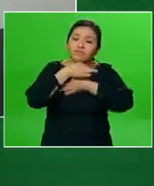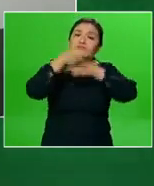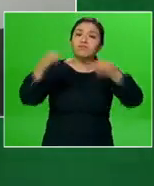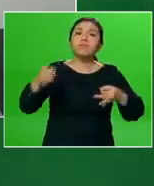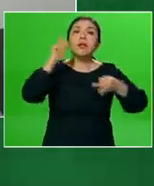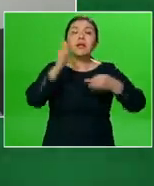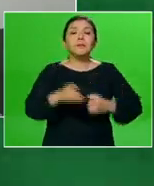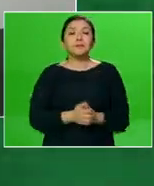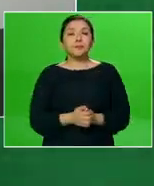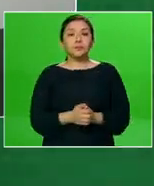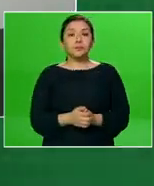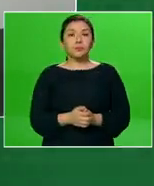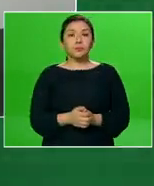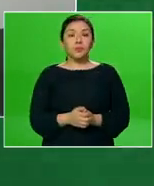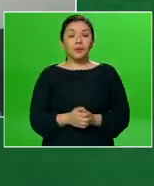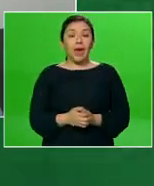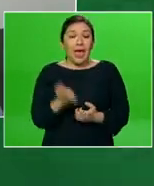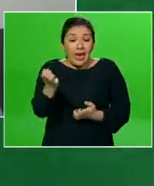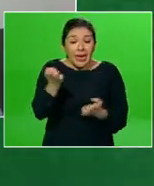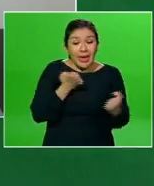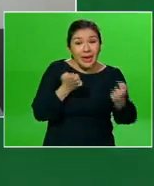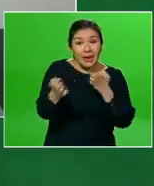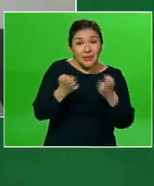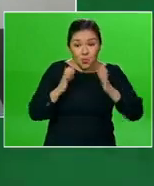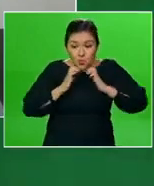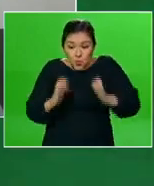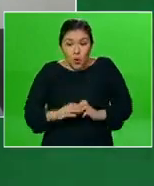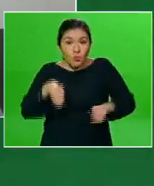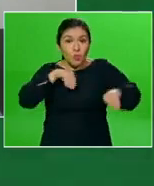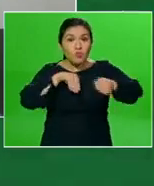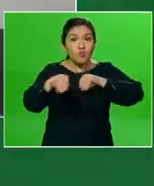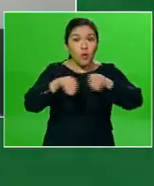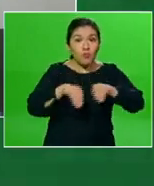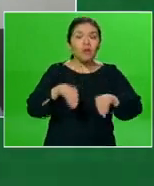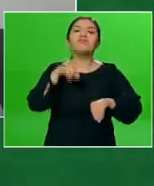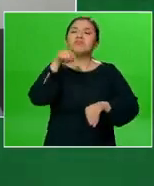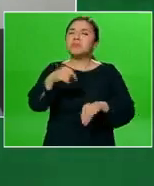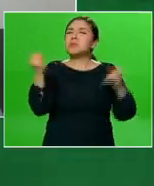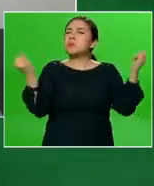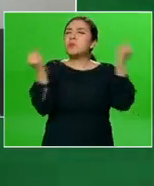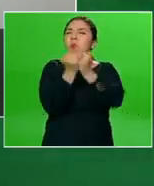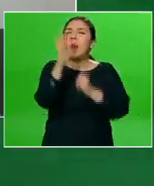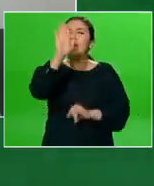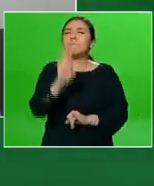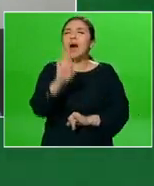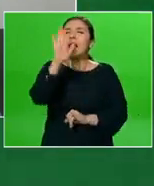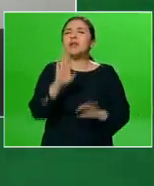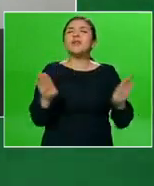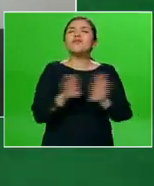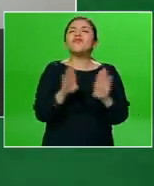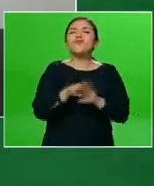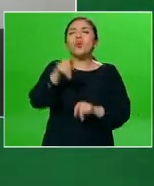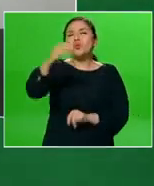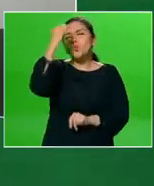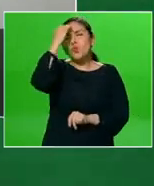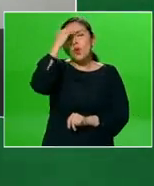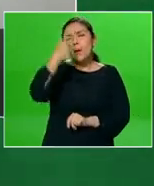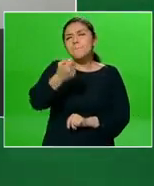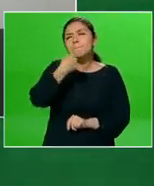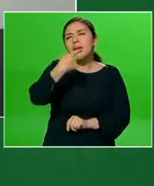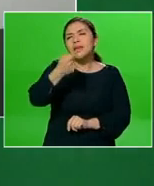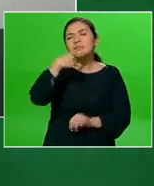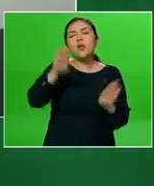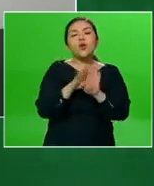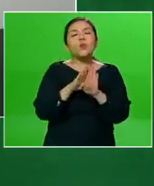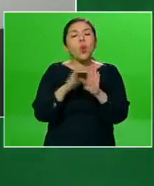la actividad física del ejercicio en realidad se podía comparar como lo conocemos una medicina con una cura